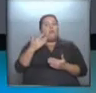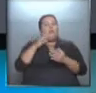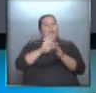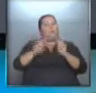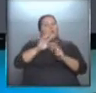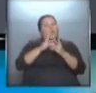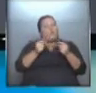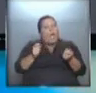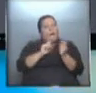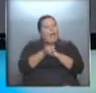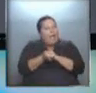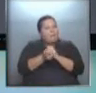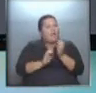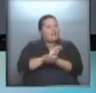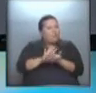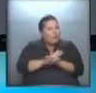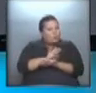y corrigiendo y revirtiendo ese clima.